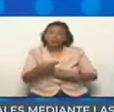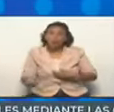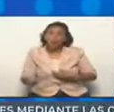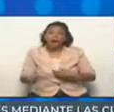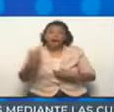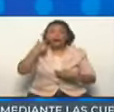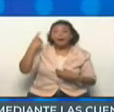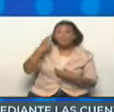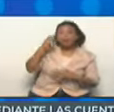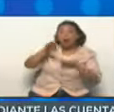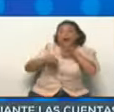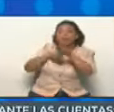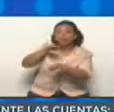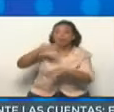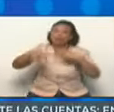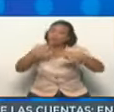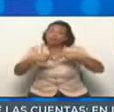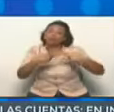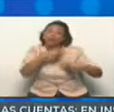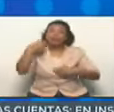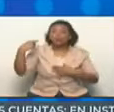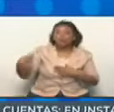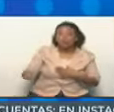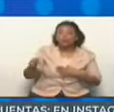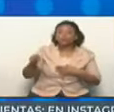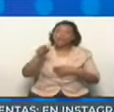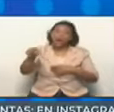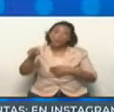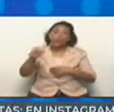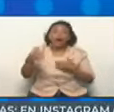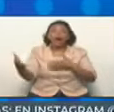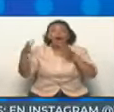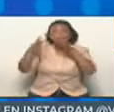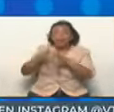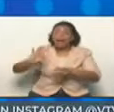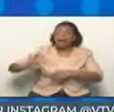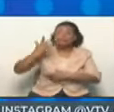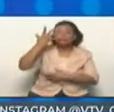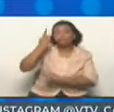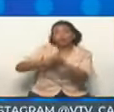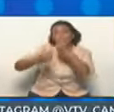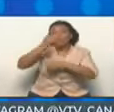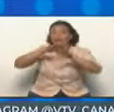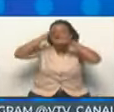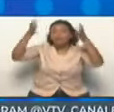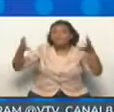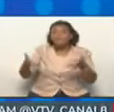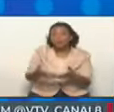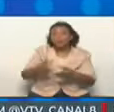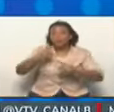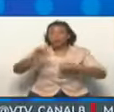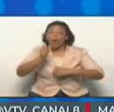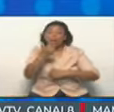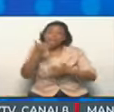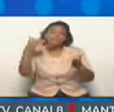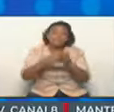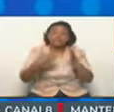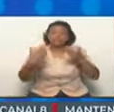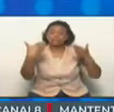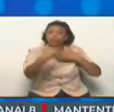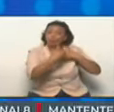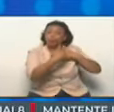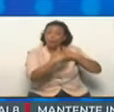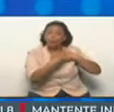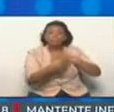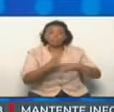empezamos paso a paso a producirlos en Rusia. Y Rusia pasó a ser ahora la quinta economía del mundo después de 10.000 sanciones. Yo le